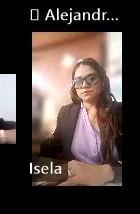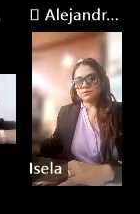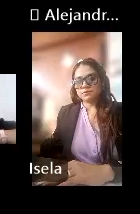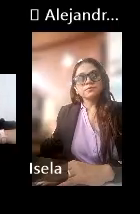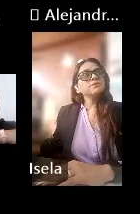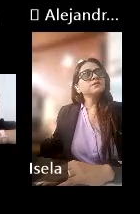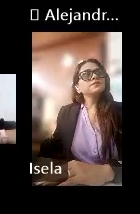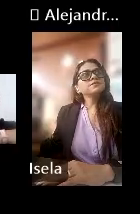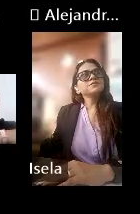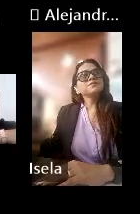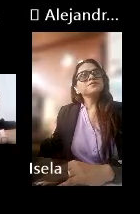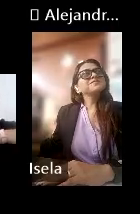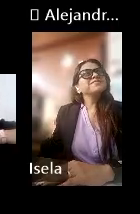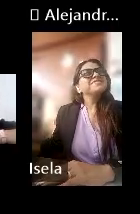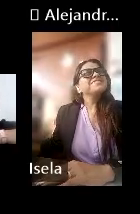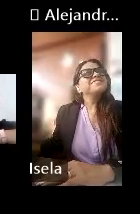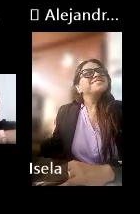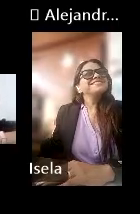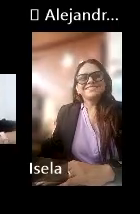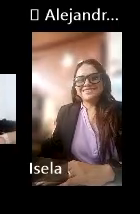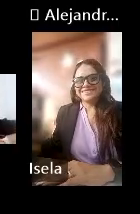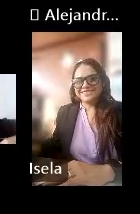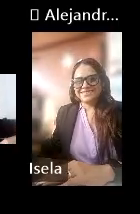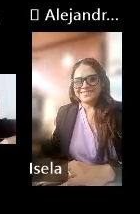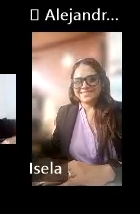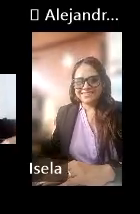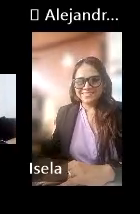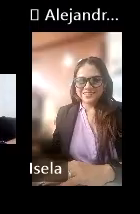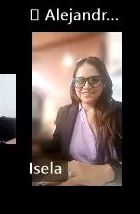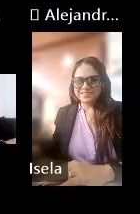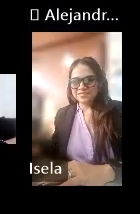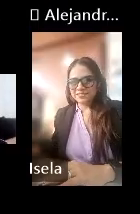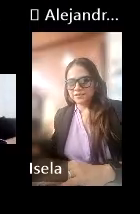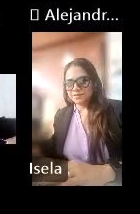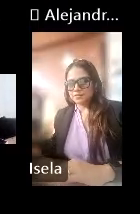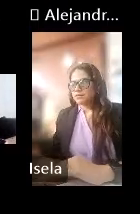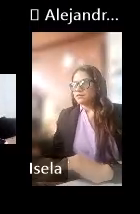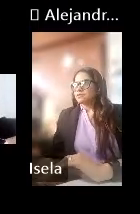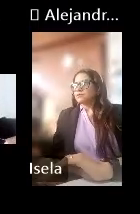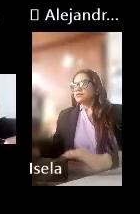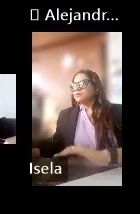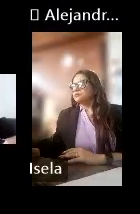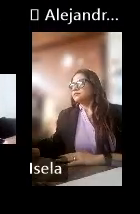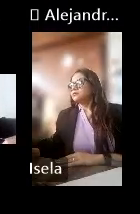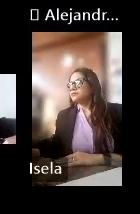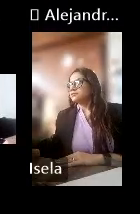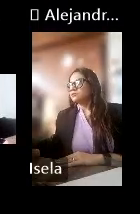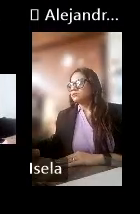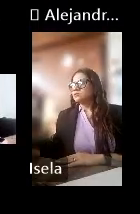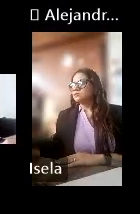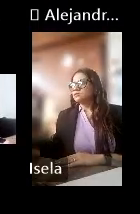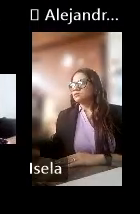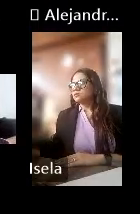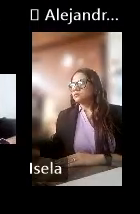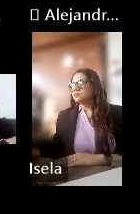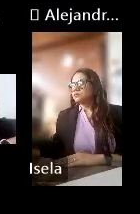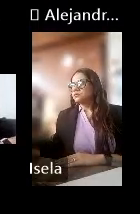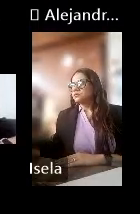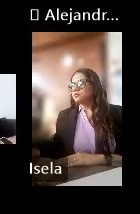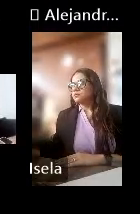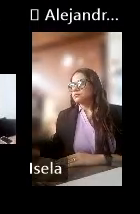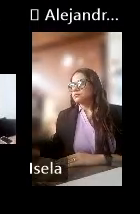clavos, rehabilitación y que tal vez no va a quedar funcional su pierna. Sí lo puedo